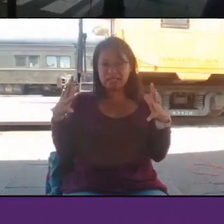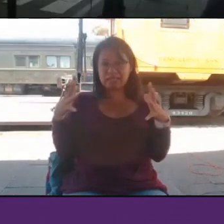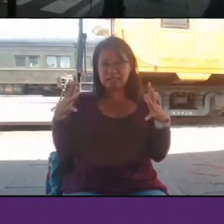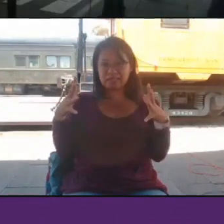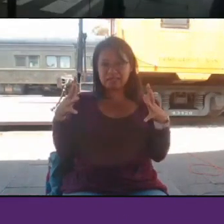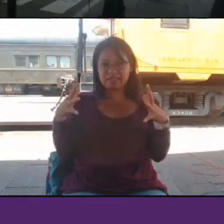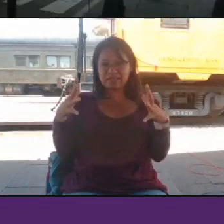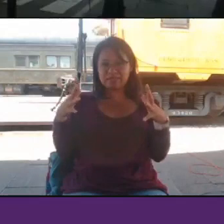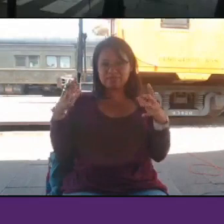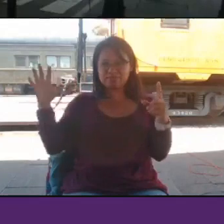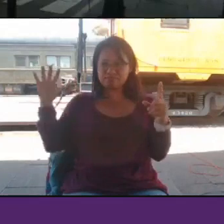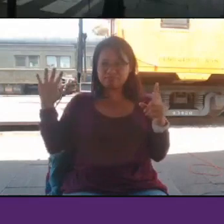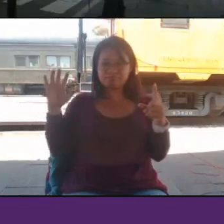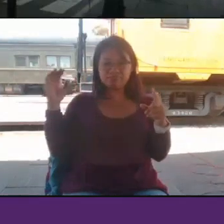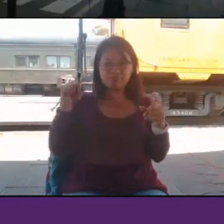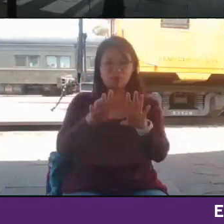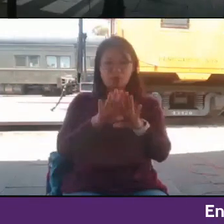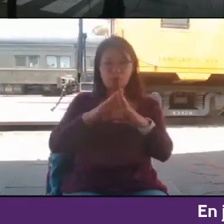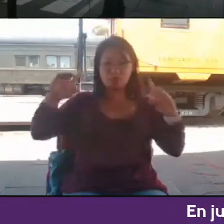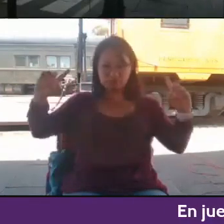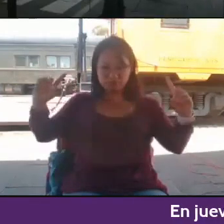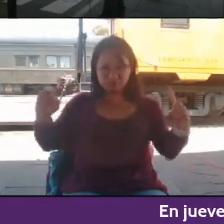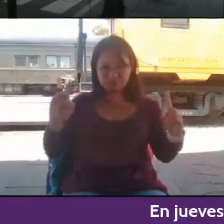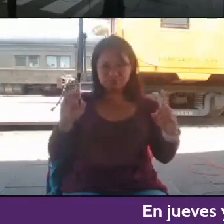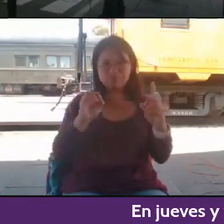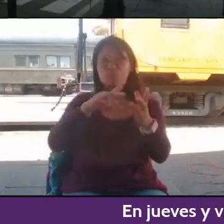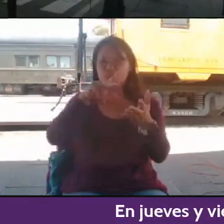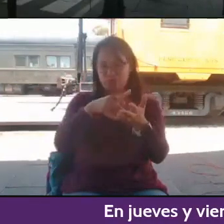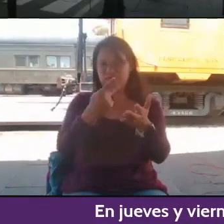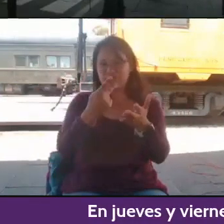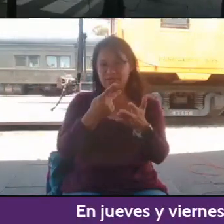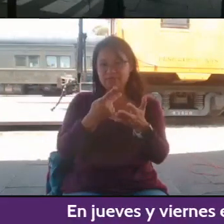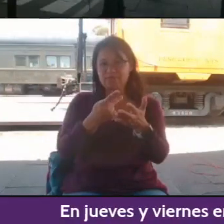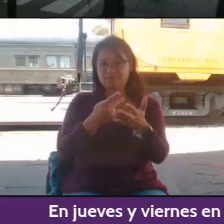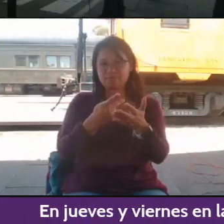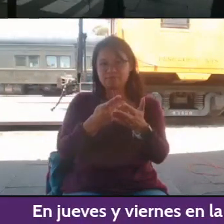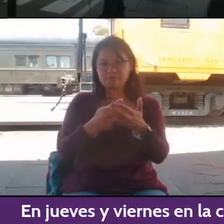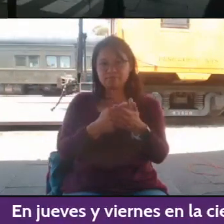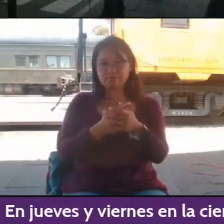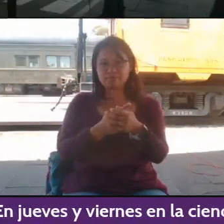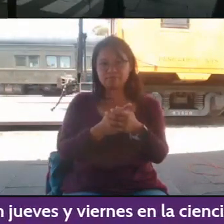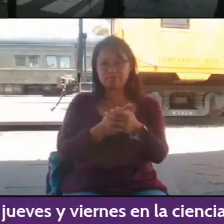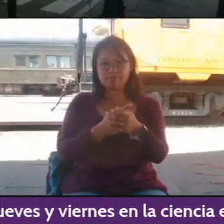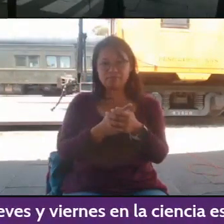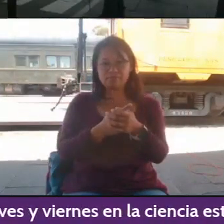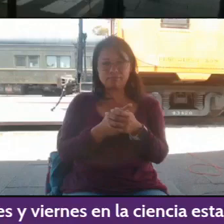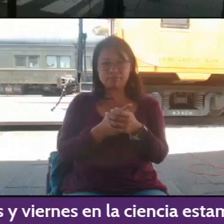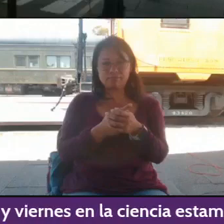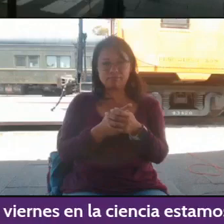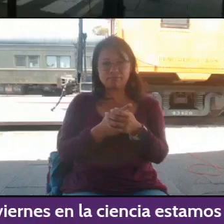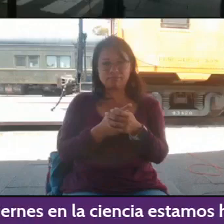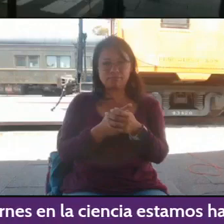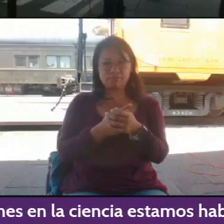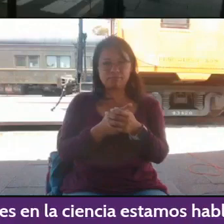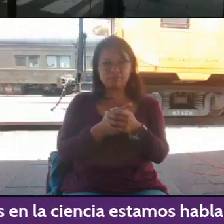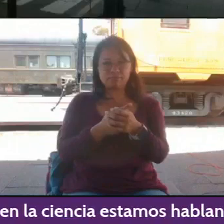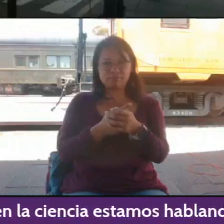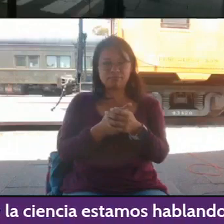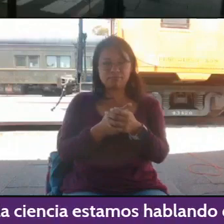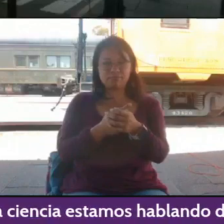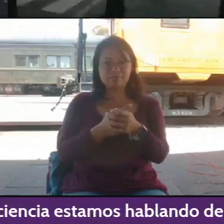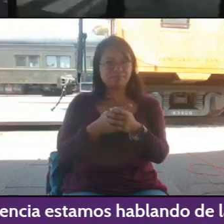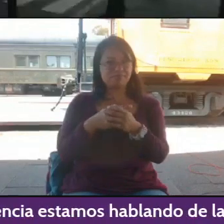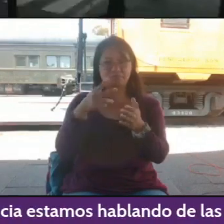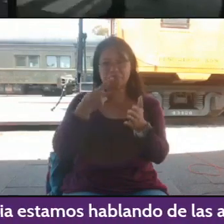a enfrentar un animal muy grande, en este caso un búho euroasiático, y el búhito dice, espérate que con este mejor no.